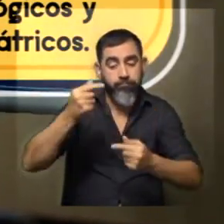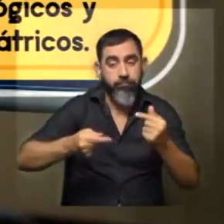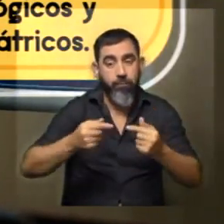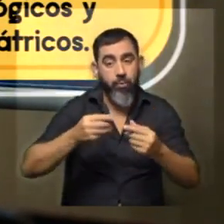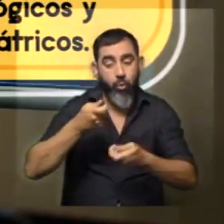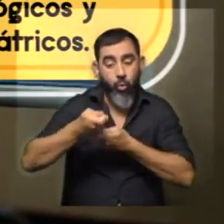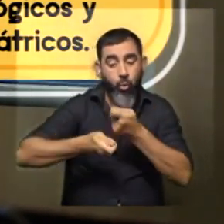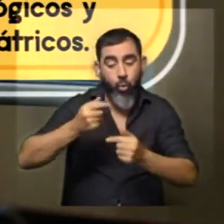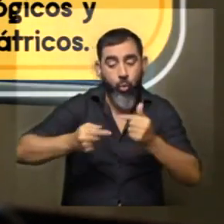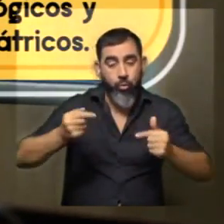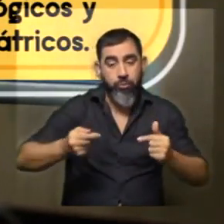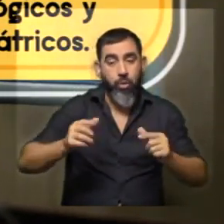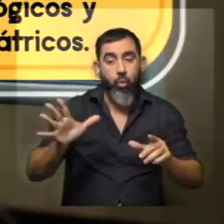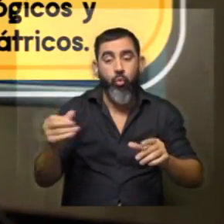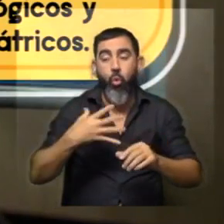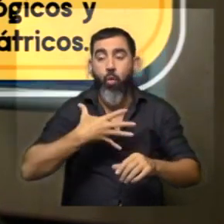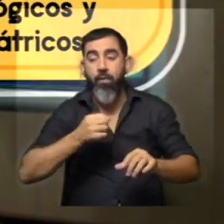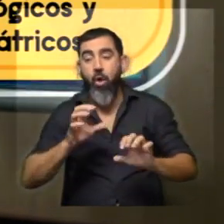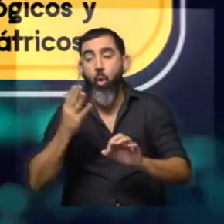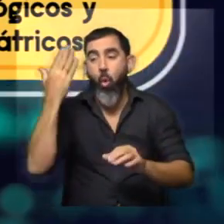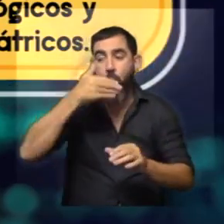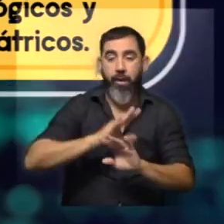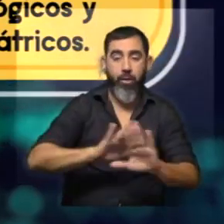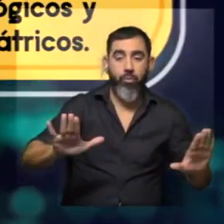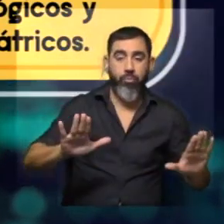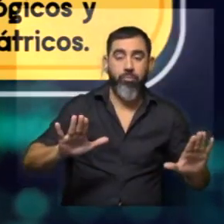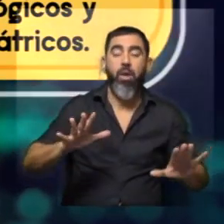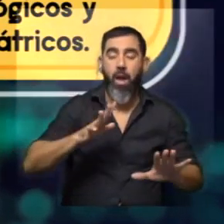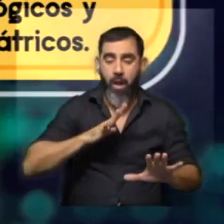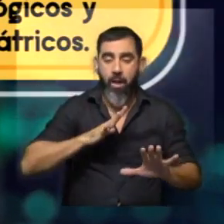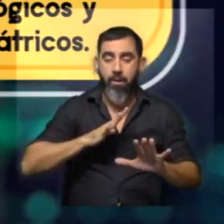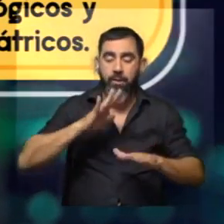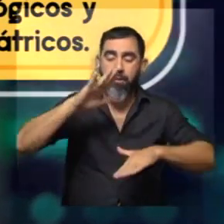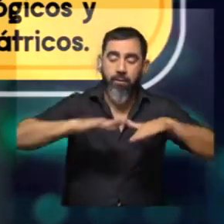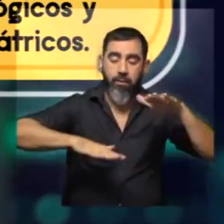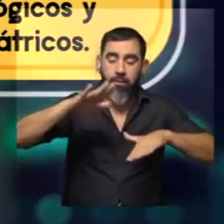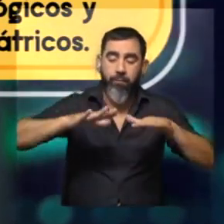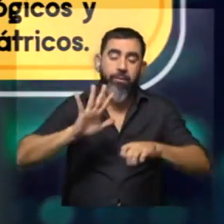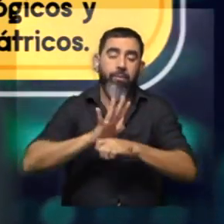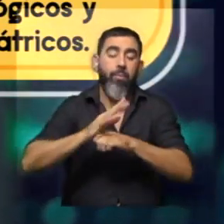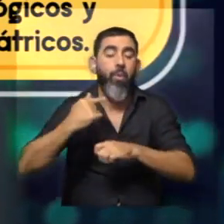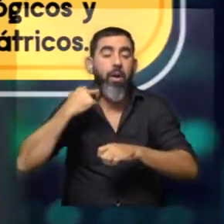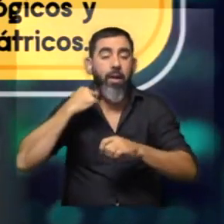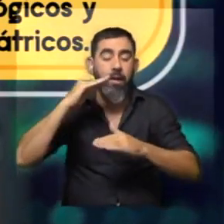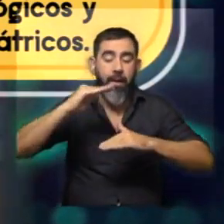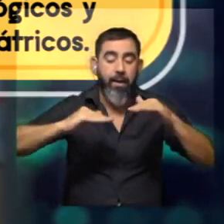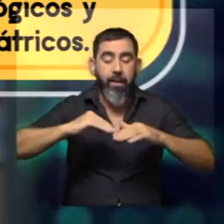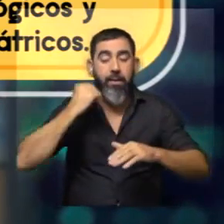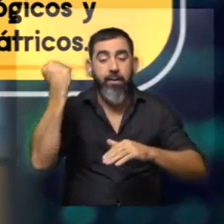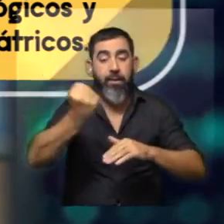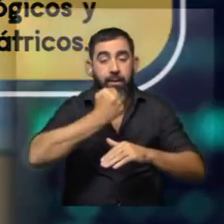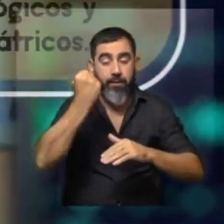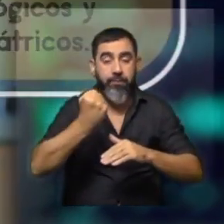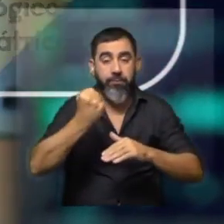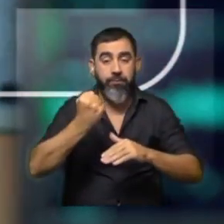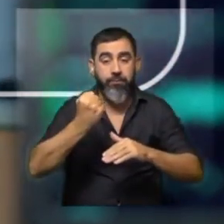cosas, o sea, no todo es blanco o todo negro. Hay un degradé de grises importante y está